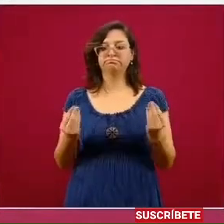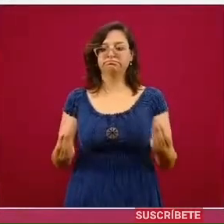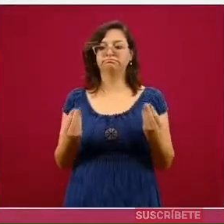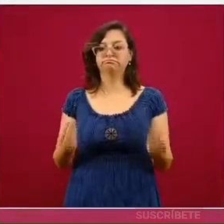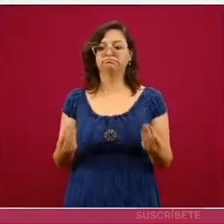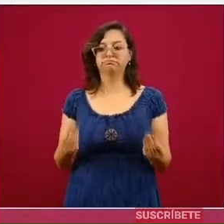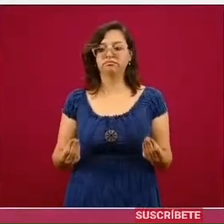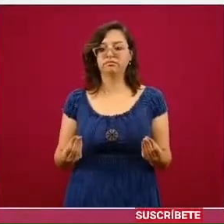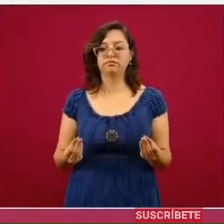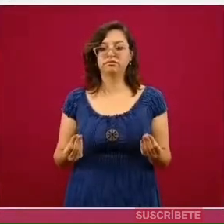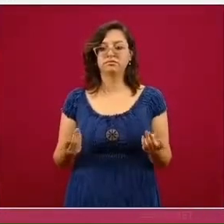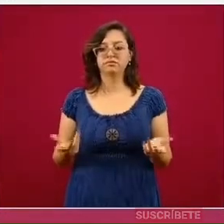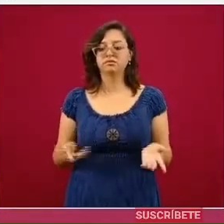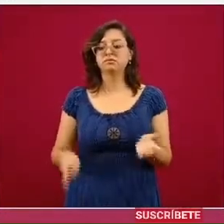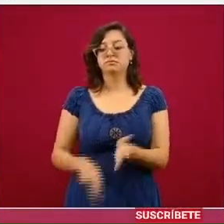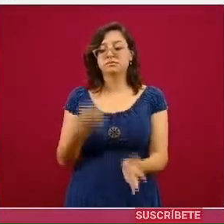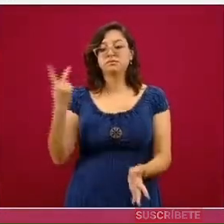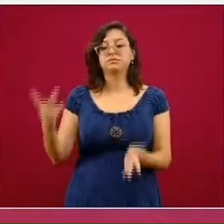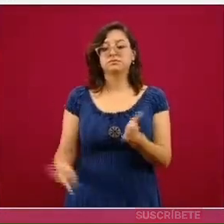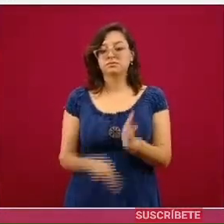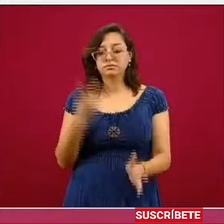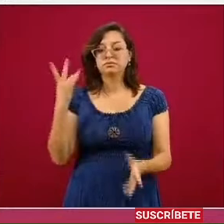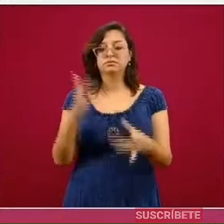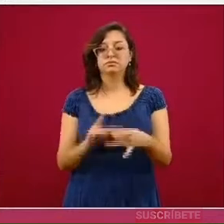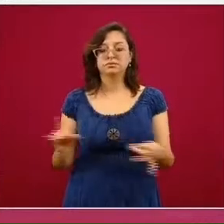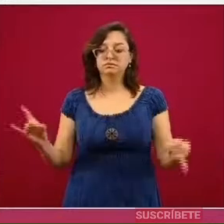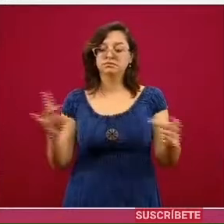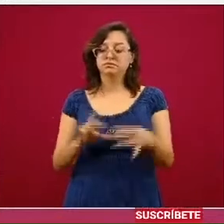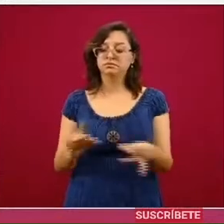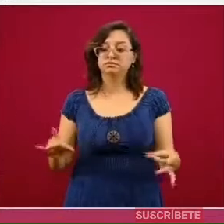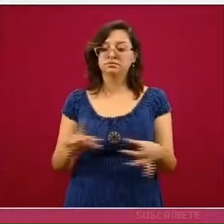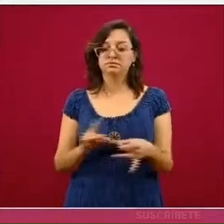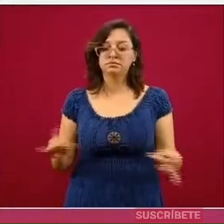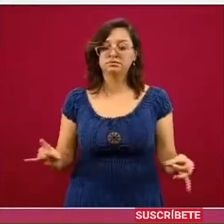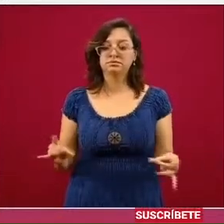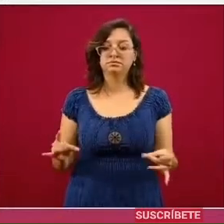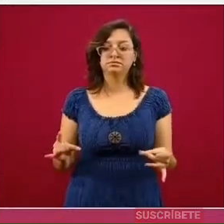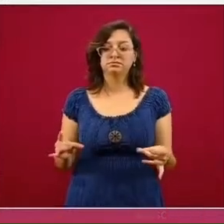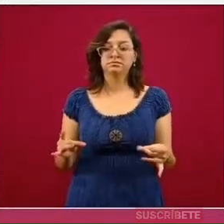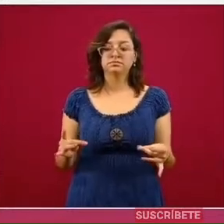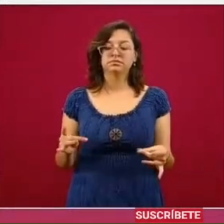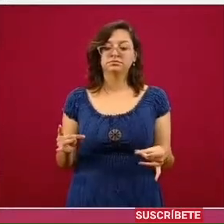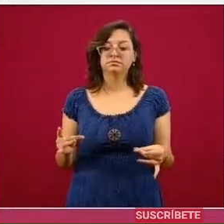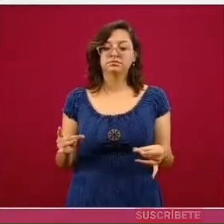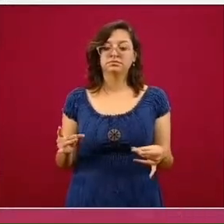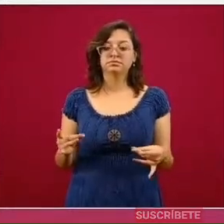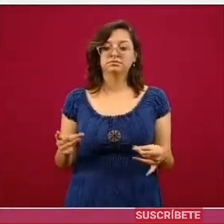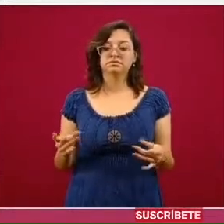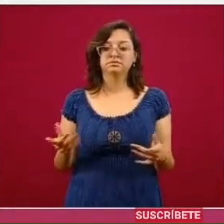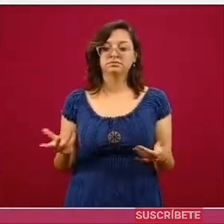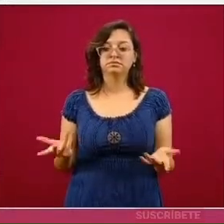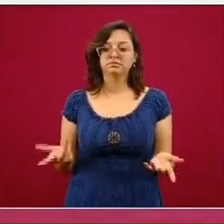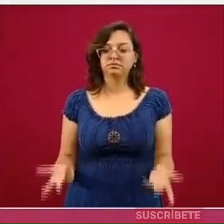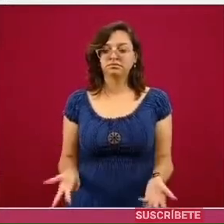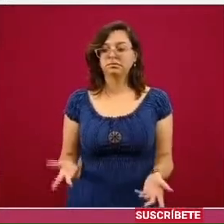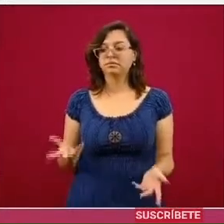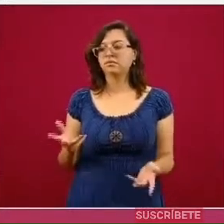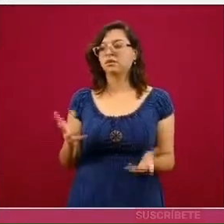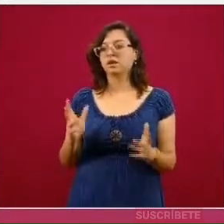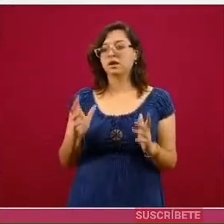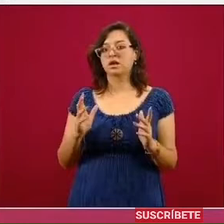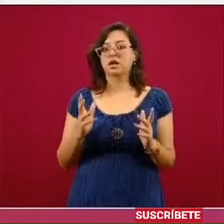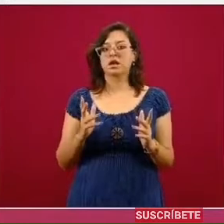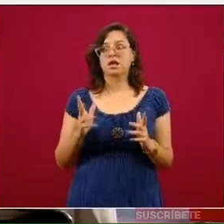es, insisto, aquí hemos dicho una y otra vez, también previniendo de estos ánimos